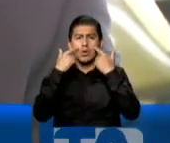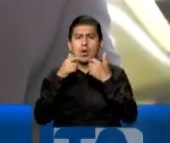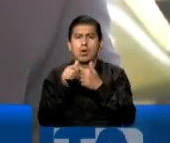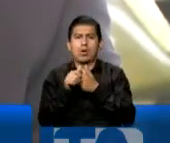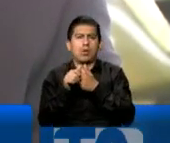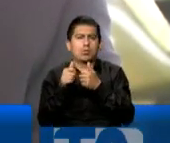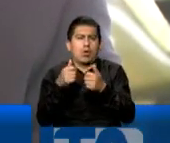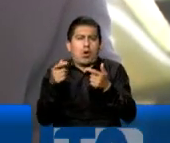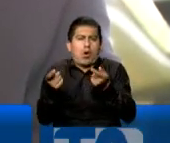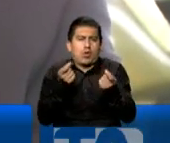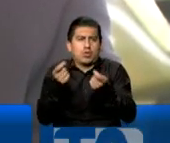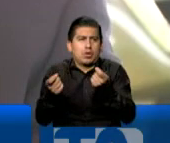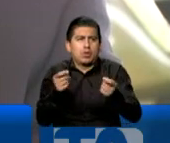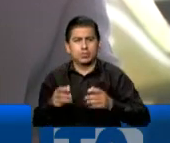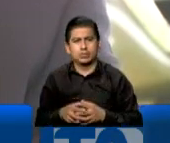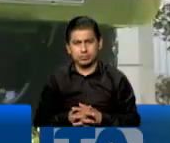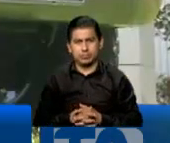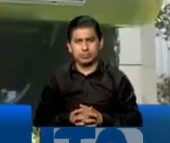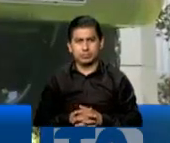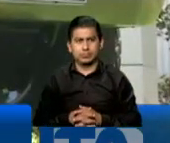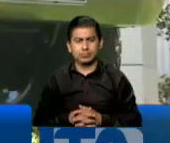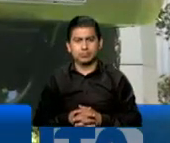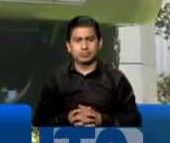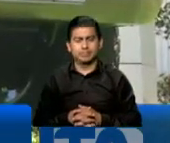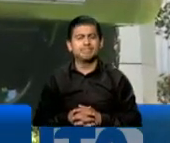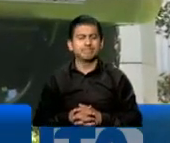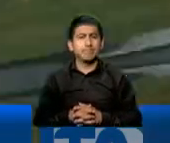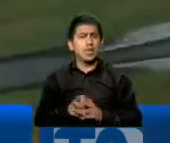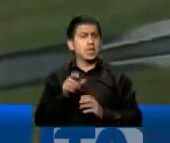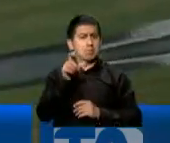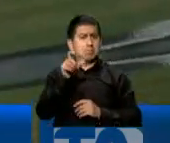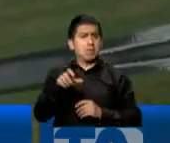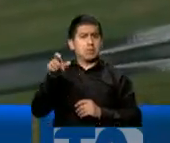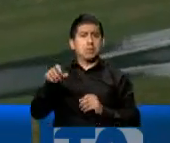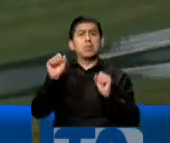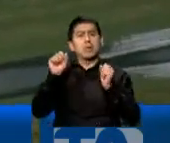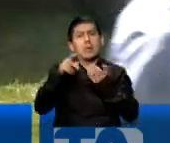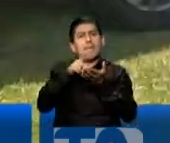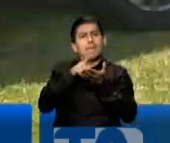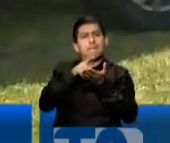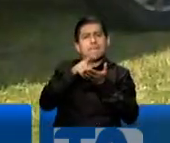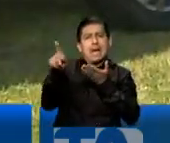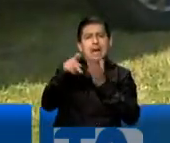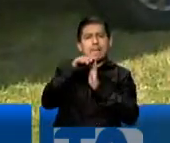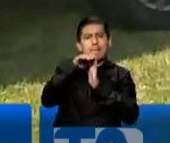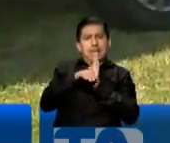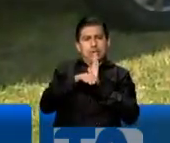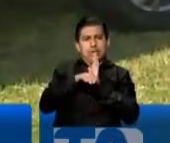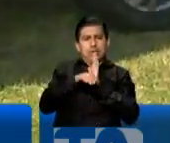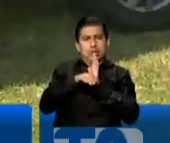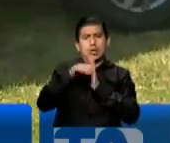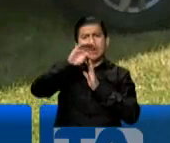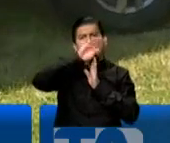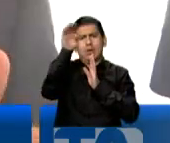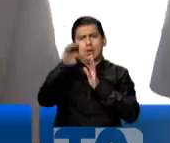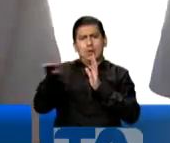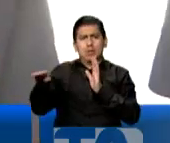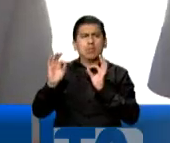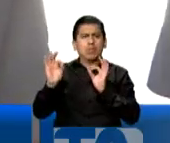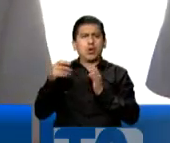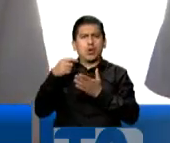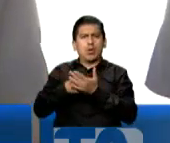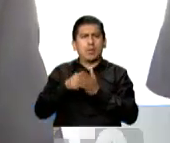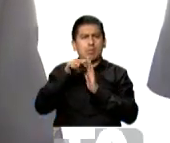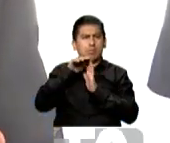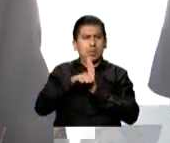los batracios de siempre, como ustedes lo saben, ¿no? Los ciudadanos podrán pagar un valor reducido para obtener una camioneta. La